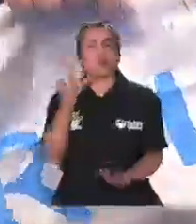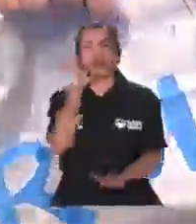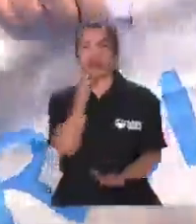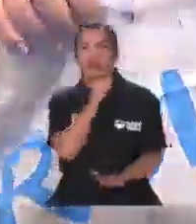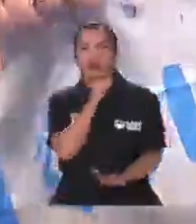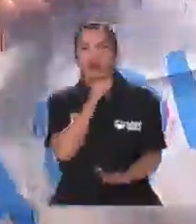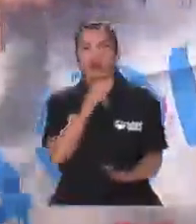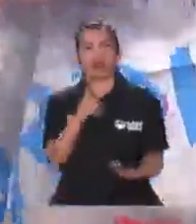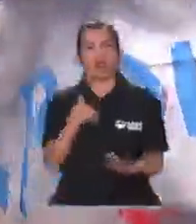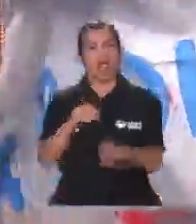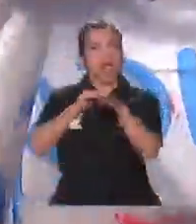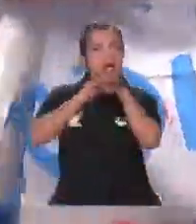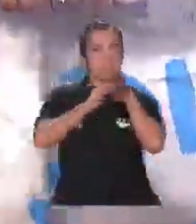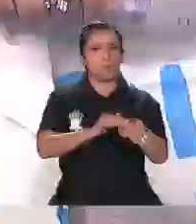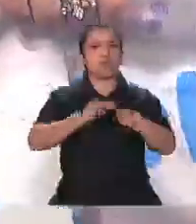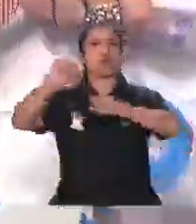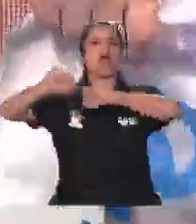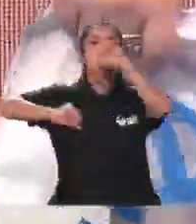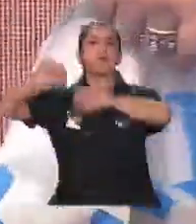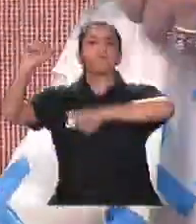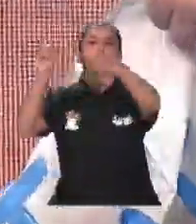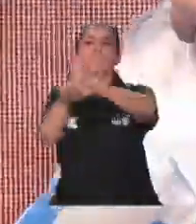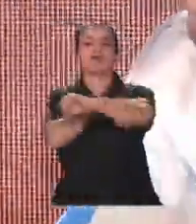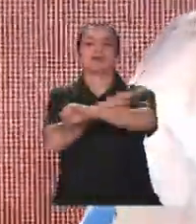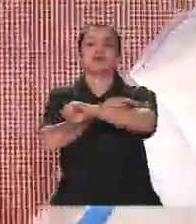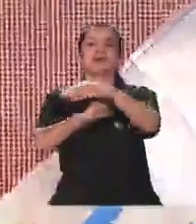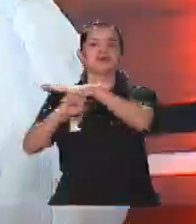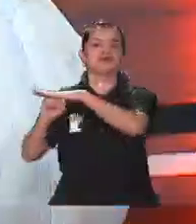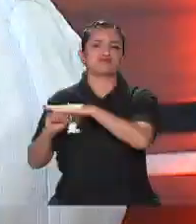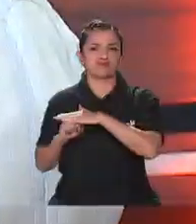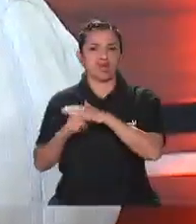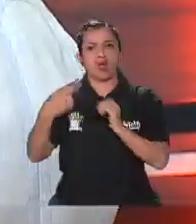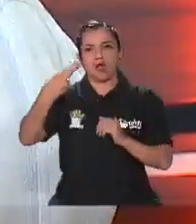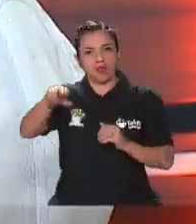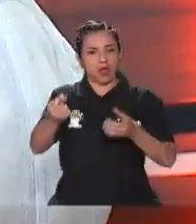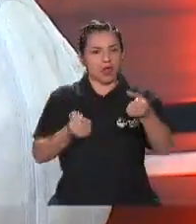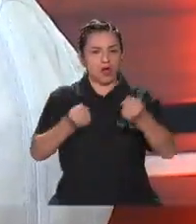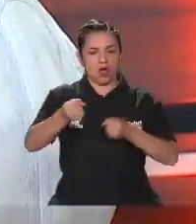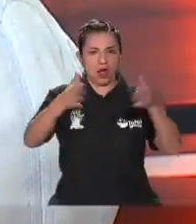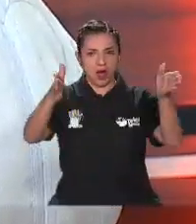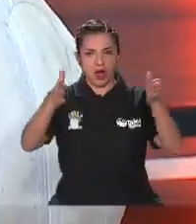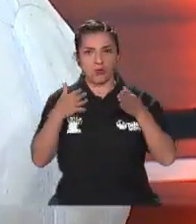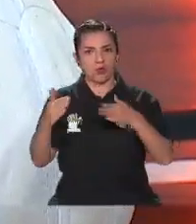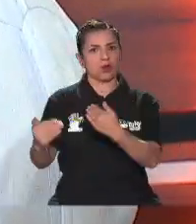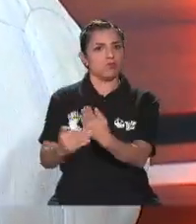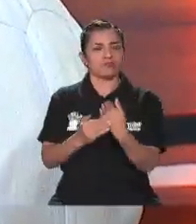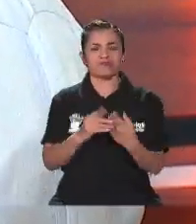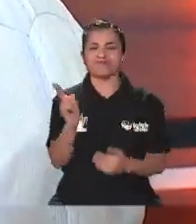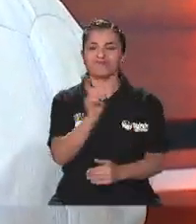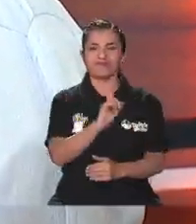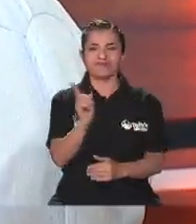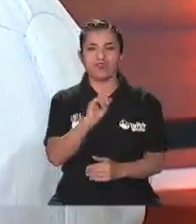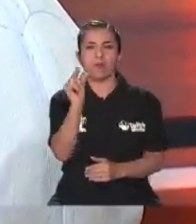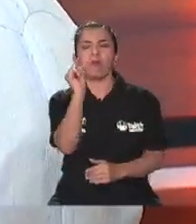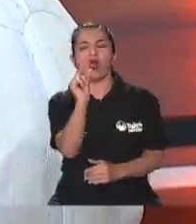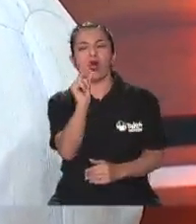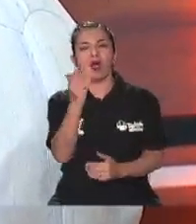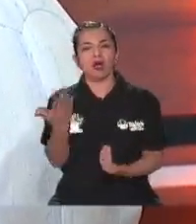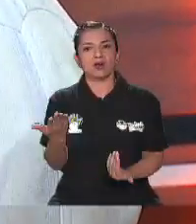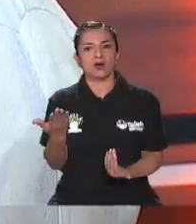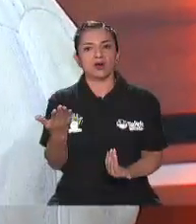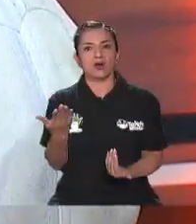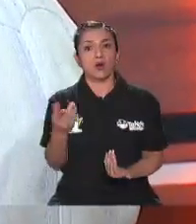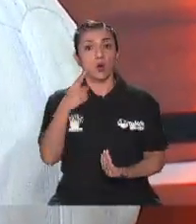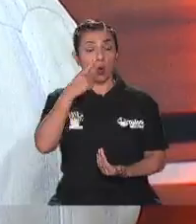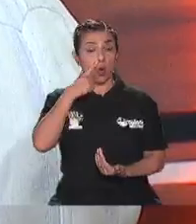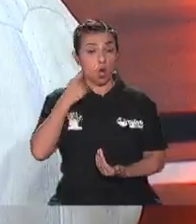el respaldo de nuestros empresarios. Han sido muy pocos los jefes, los dueños de camiones que se han hecho presentes con nosotros. Veníamos saliendo y un caballero nos